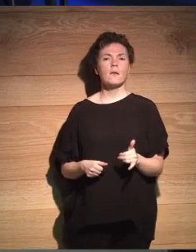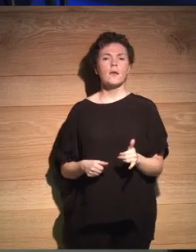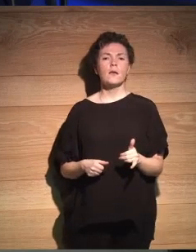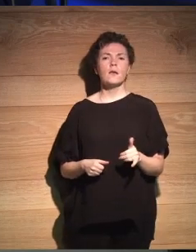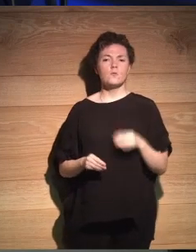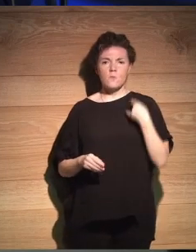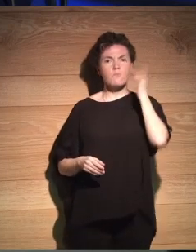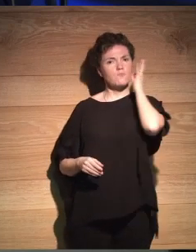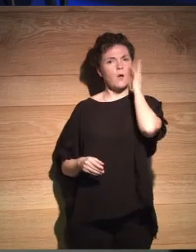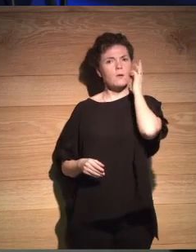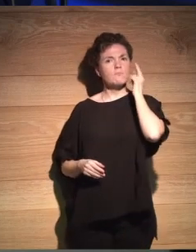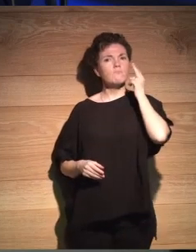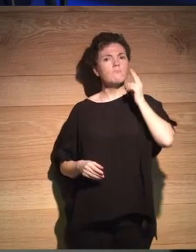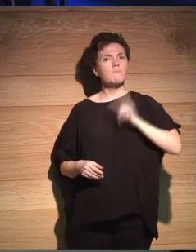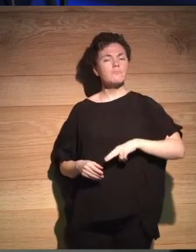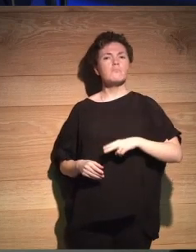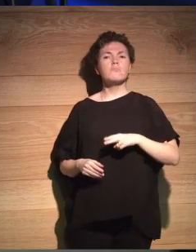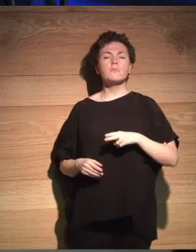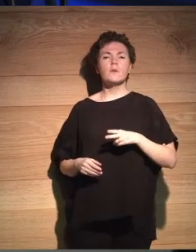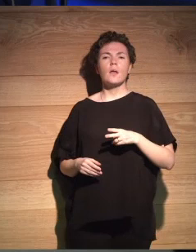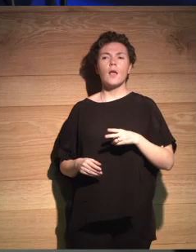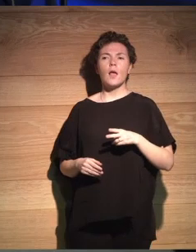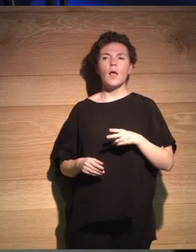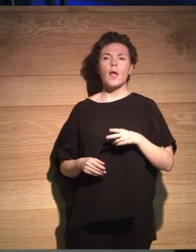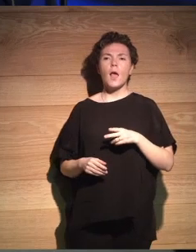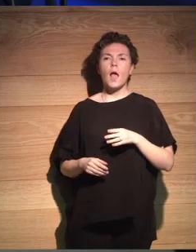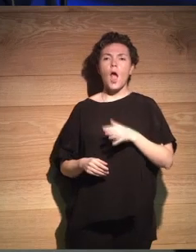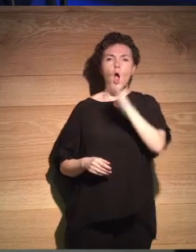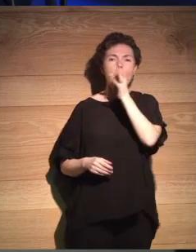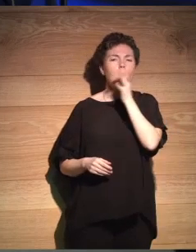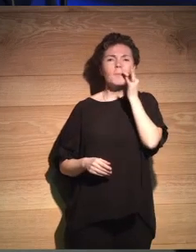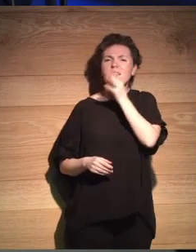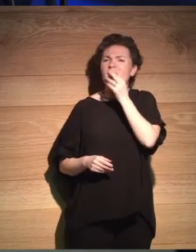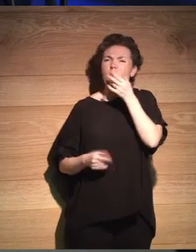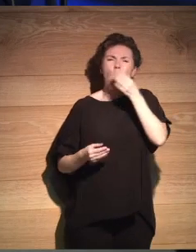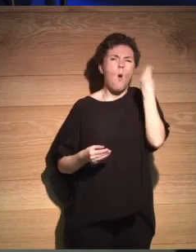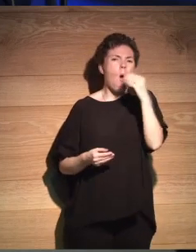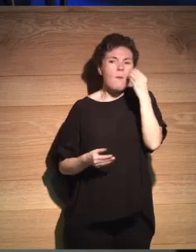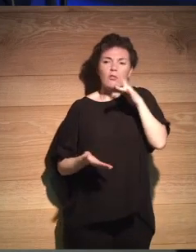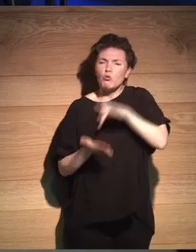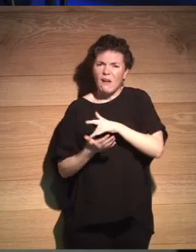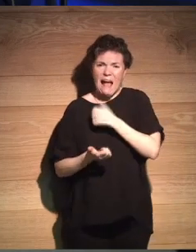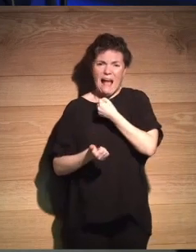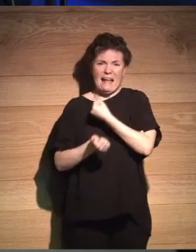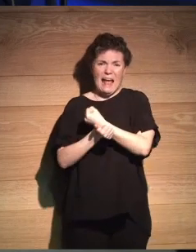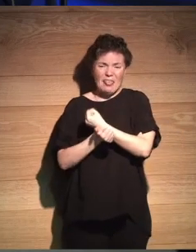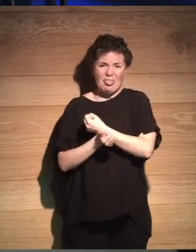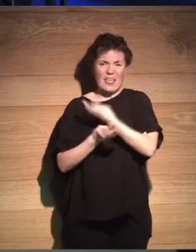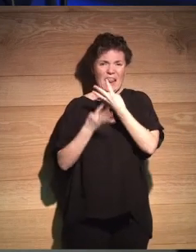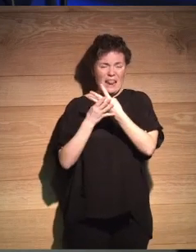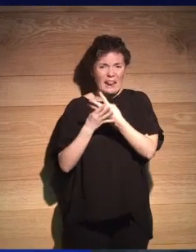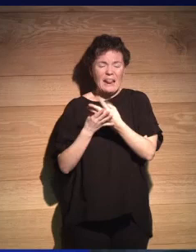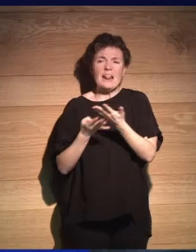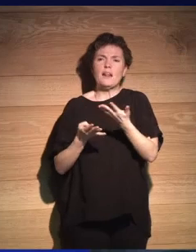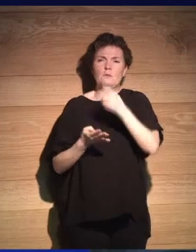una persona, una mujer que ha estado comprometida desde muy joven, ha estado en la cárcel, ha estado...